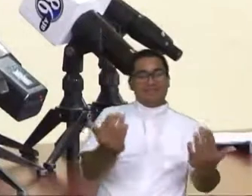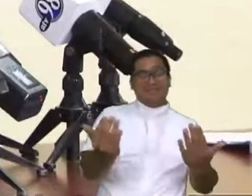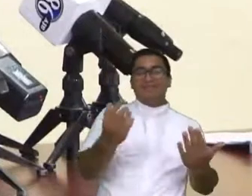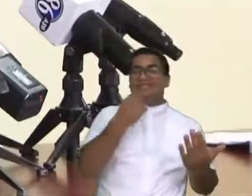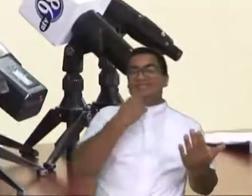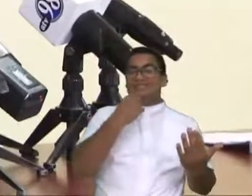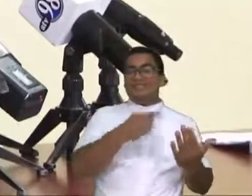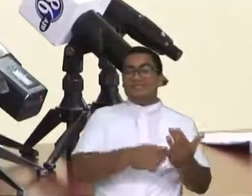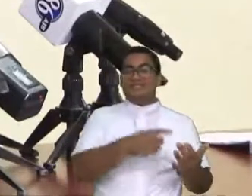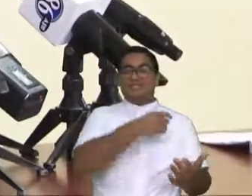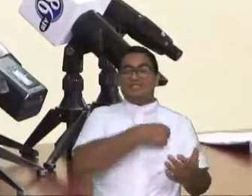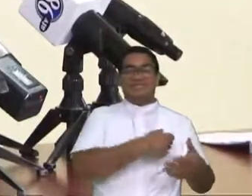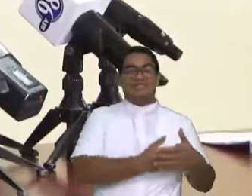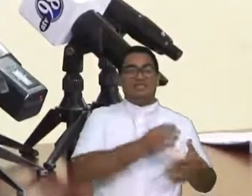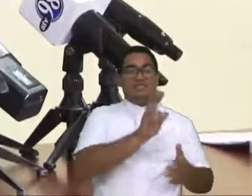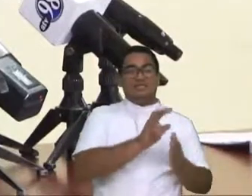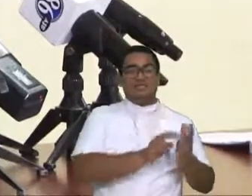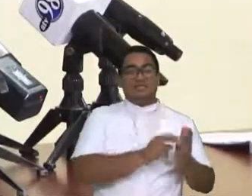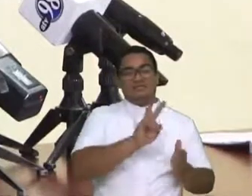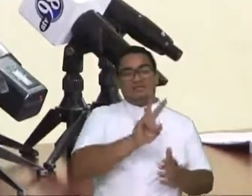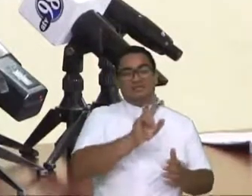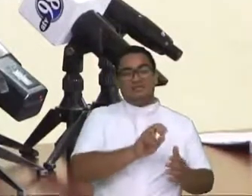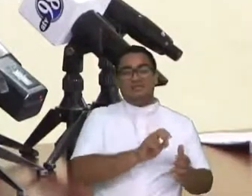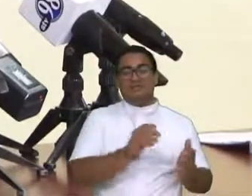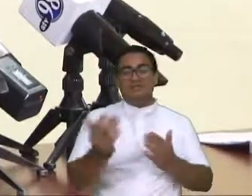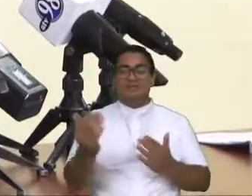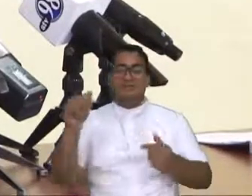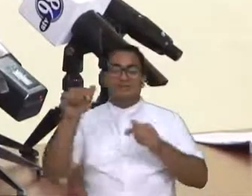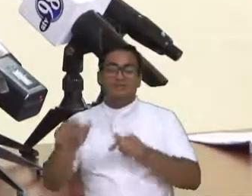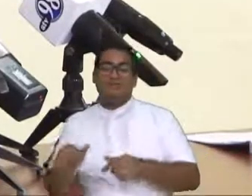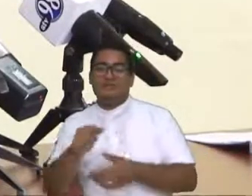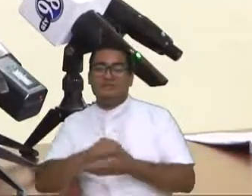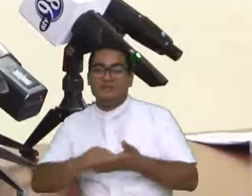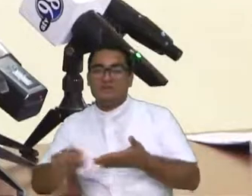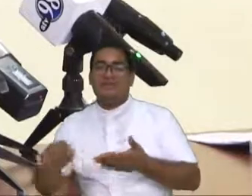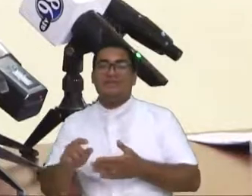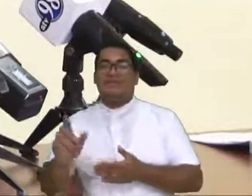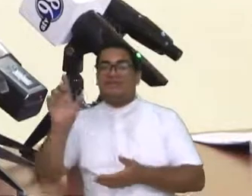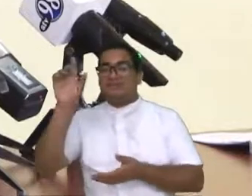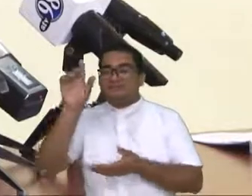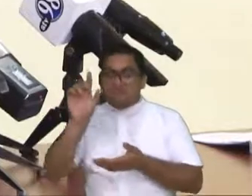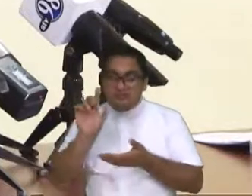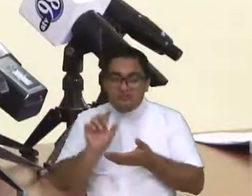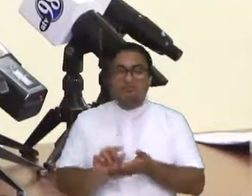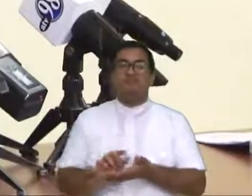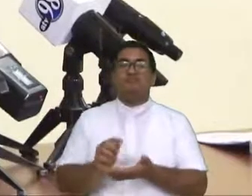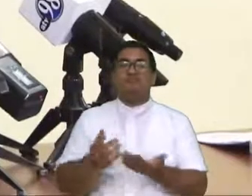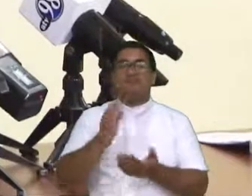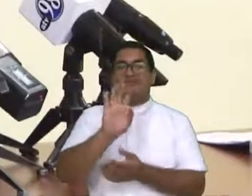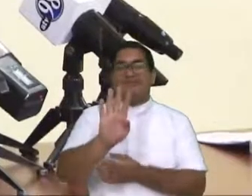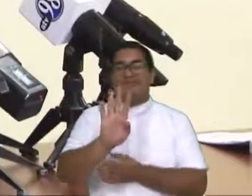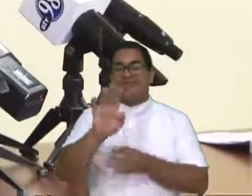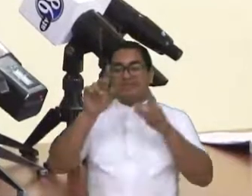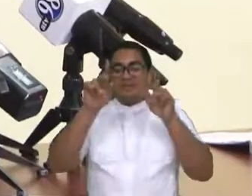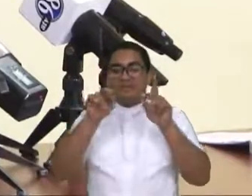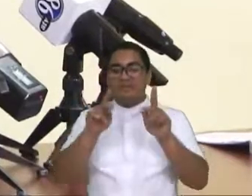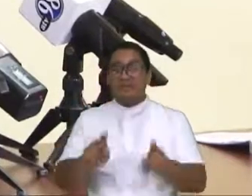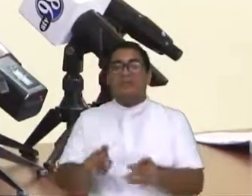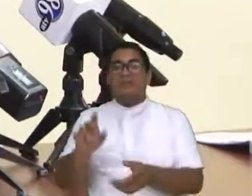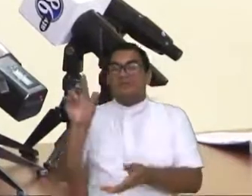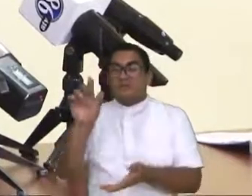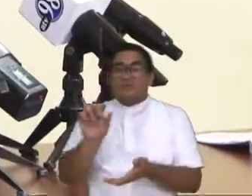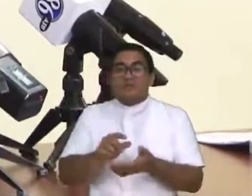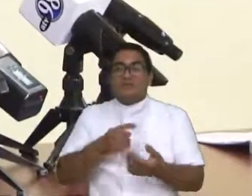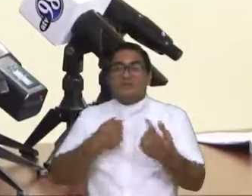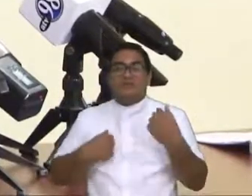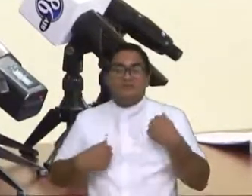de marzo del 2020, se registra una disminución en 4 personas